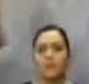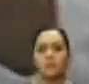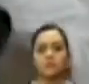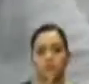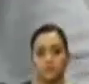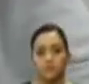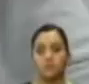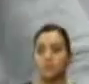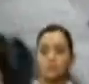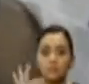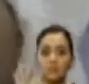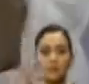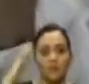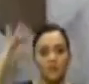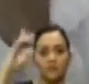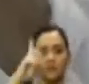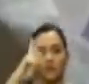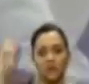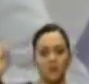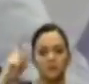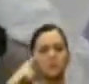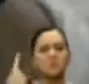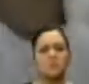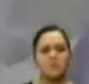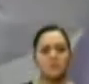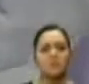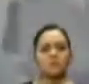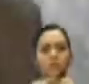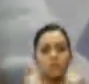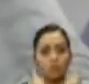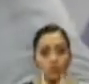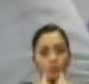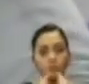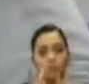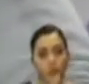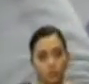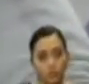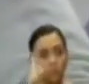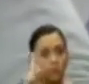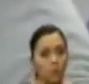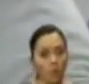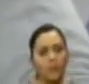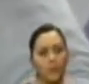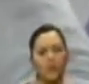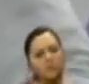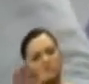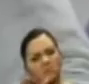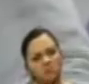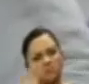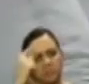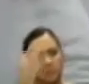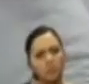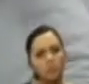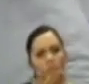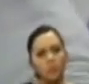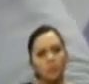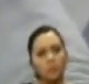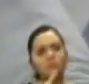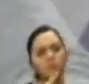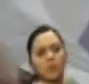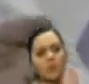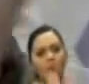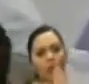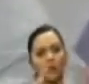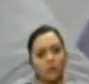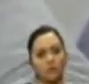la derecha. Yo le preguntaría para la Cámara de Producción, que dicen que están de acuerdo con el paro, etcétera, ¿qué piensan pues, de la propuesta de nacionalización de la banca?